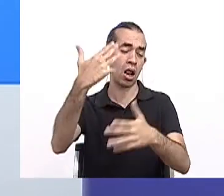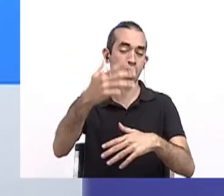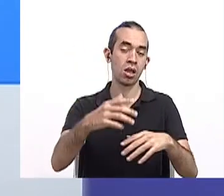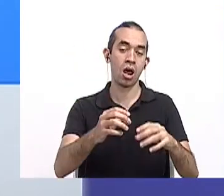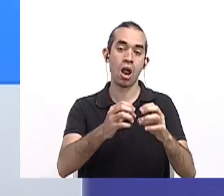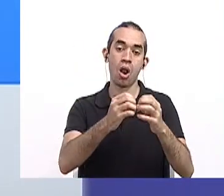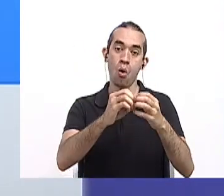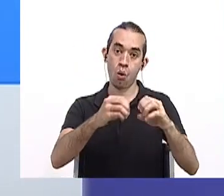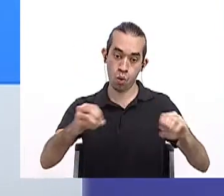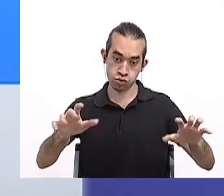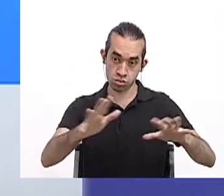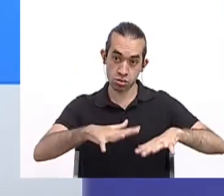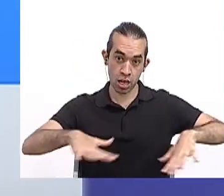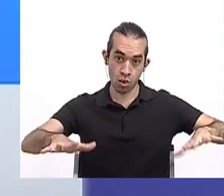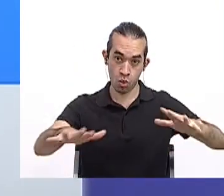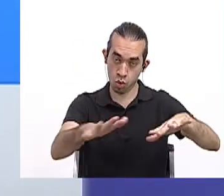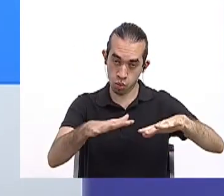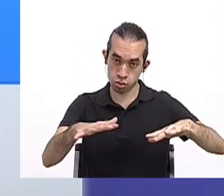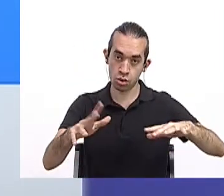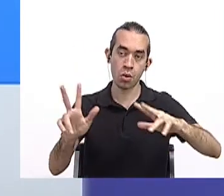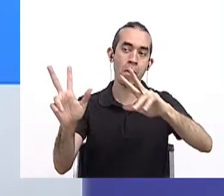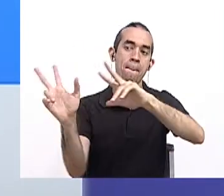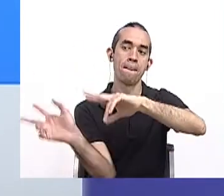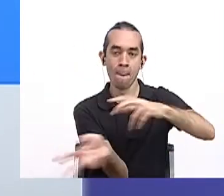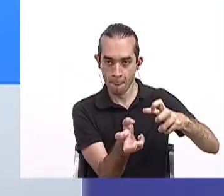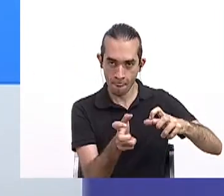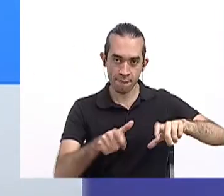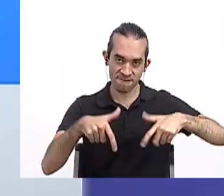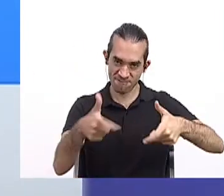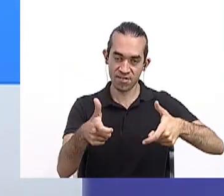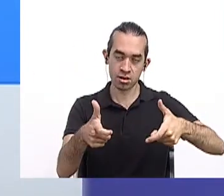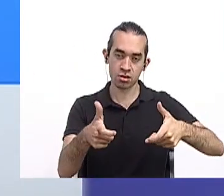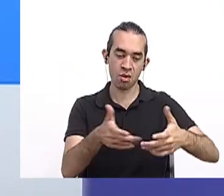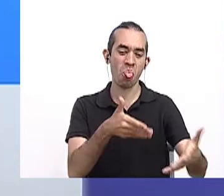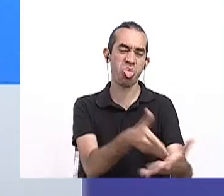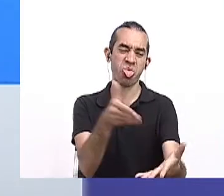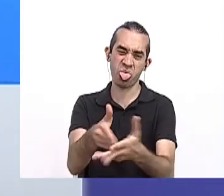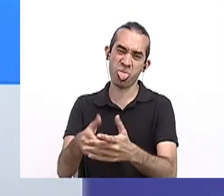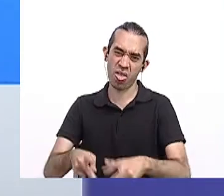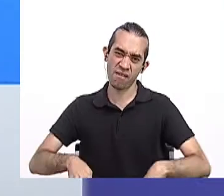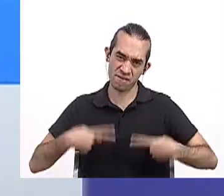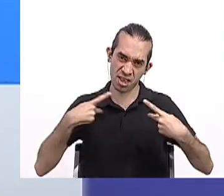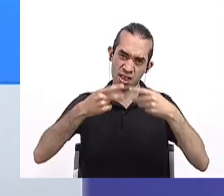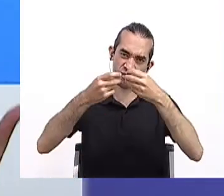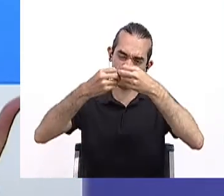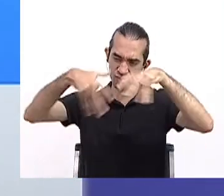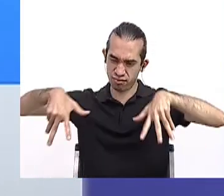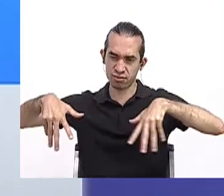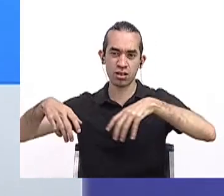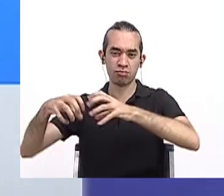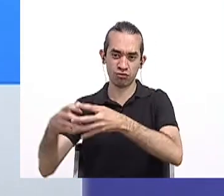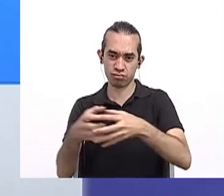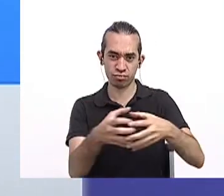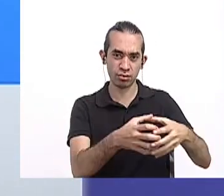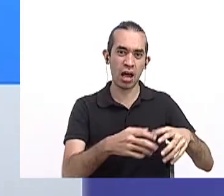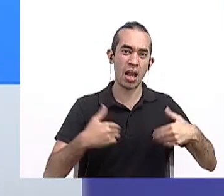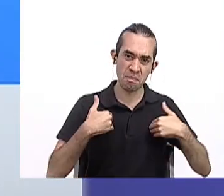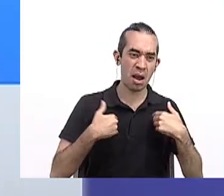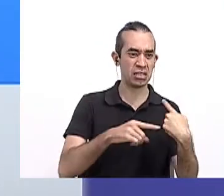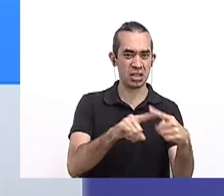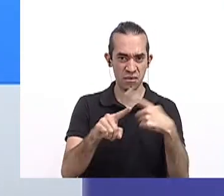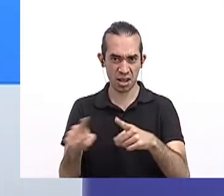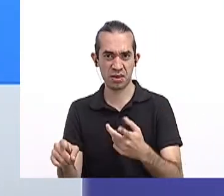esos desechos que al final van a perjudicar a las especies y hablando de especies volvemos a retomar el